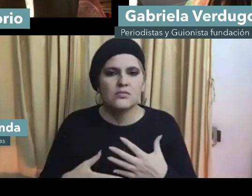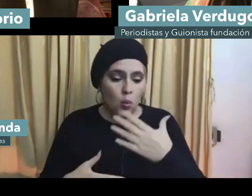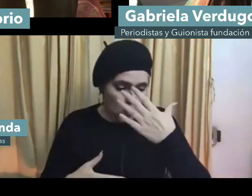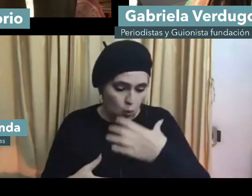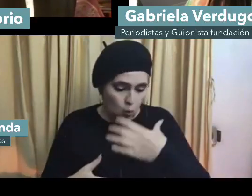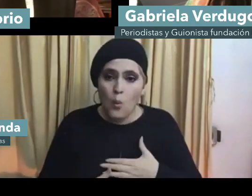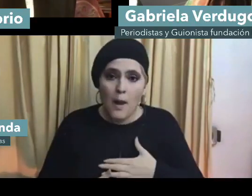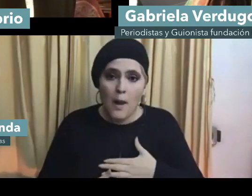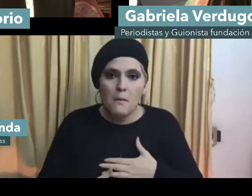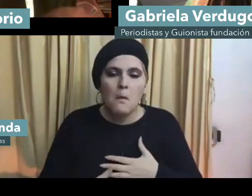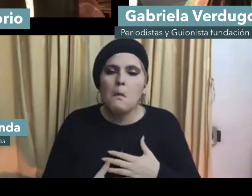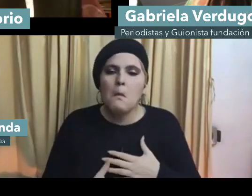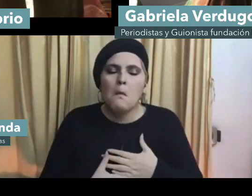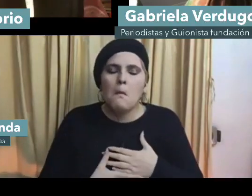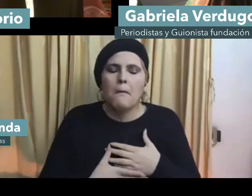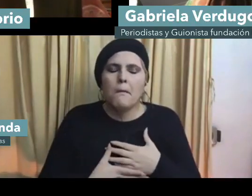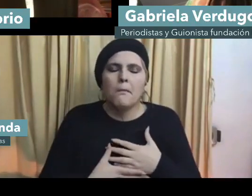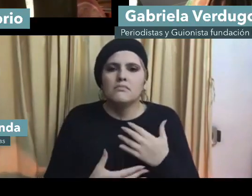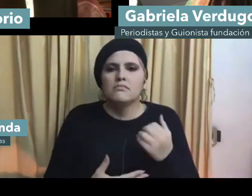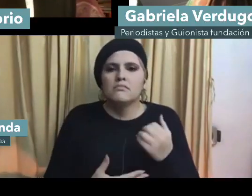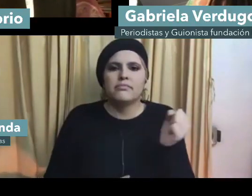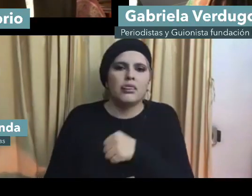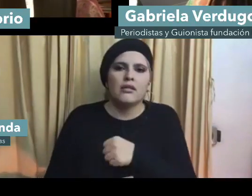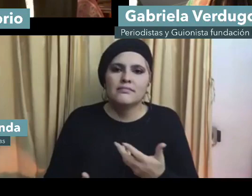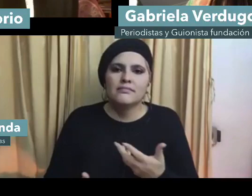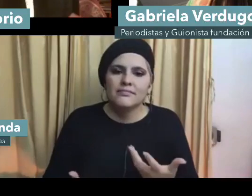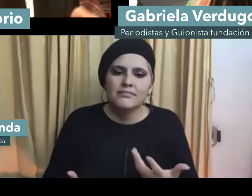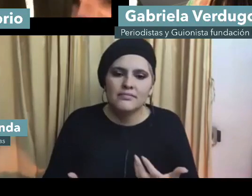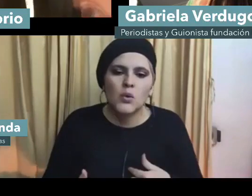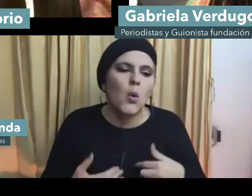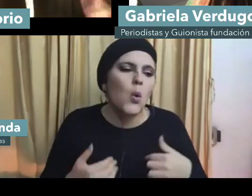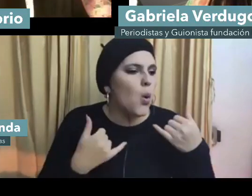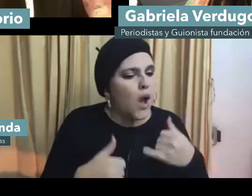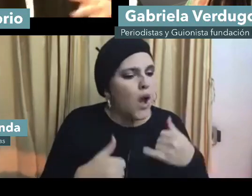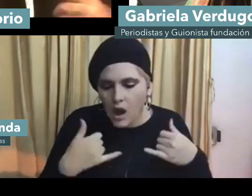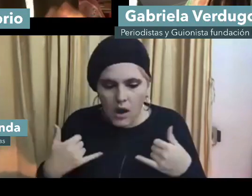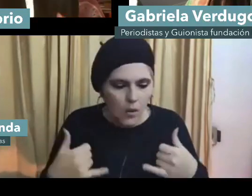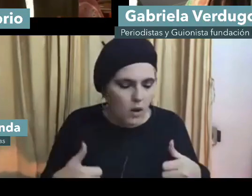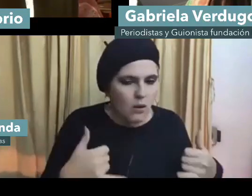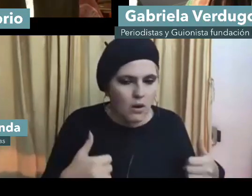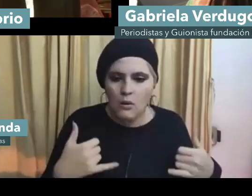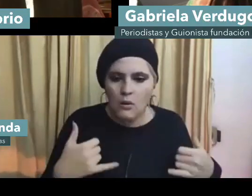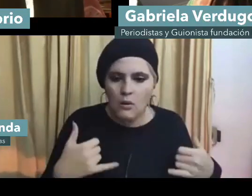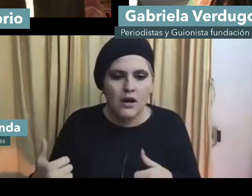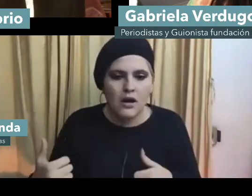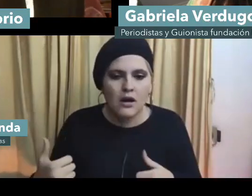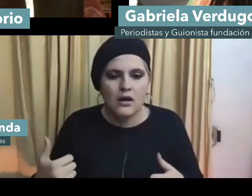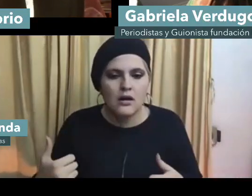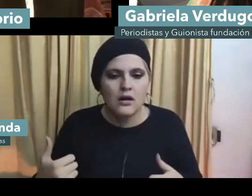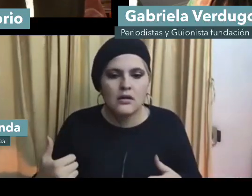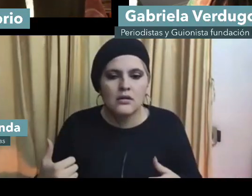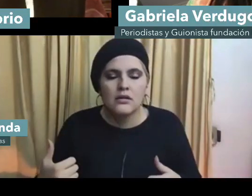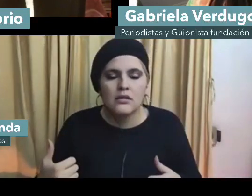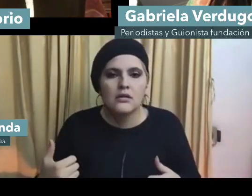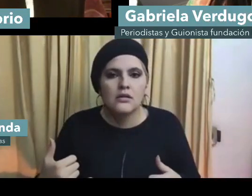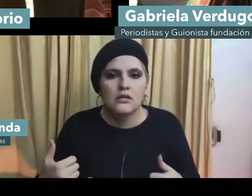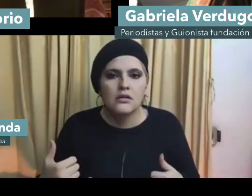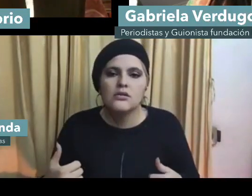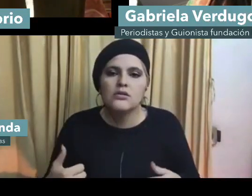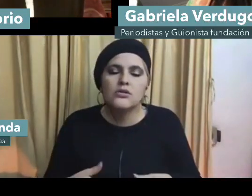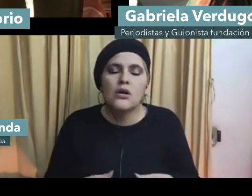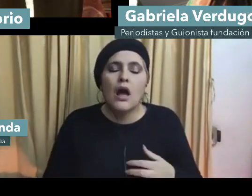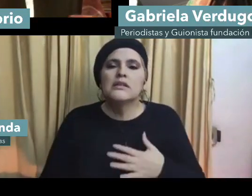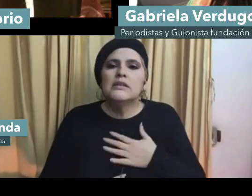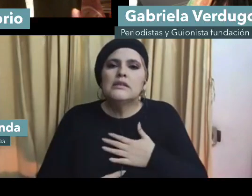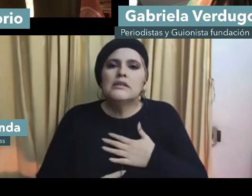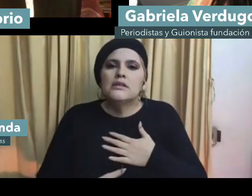lo tanto, yo estoy jugando, estoy haciendo esto, y nosotros uno siente, tengo la vejiga llena, ya voy a terminar, vamos a terminar